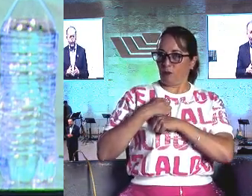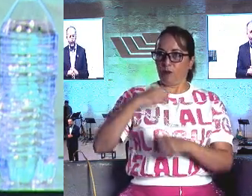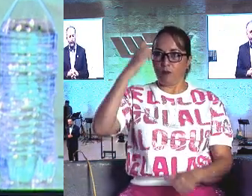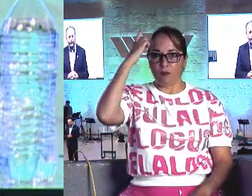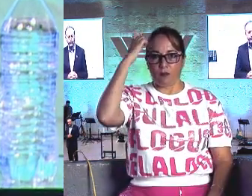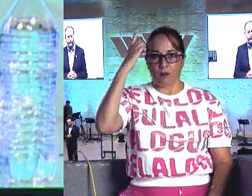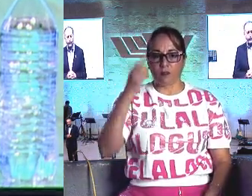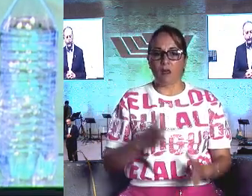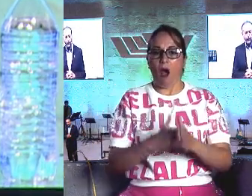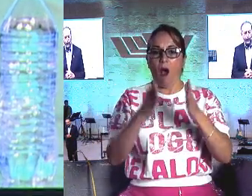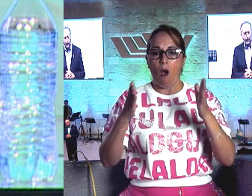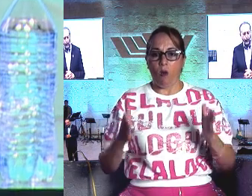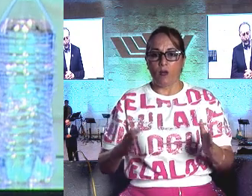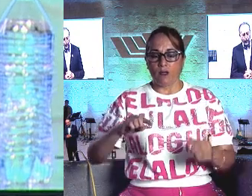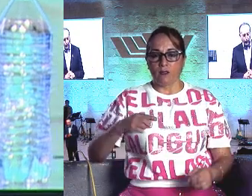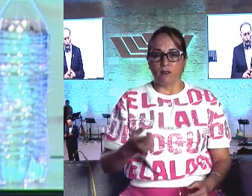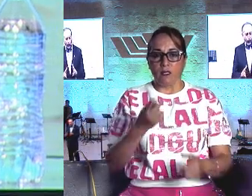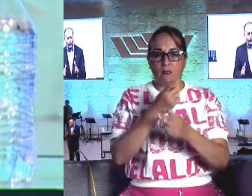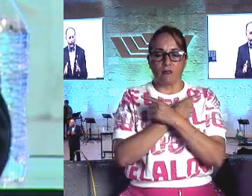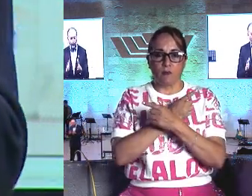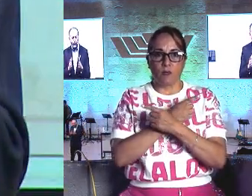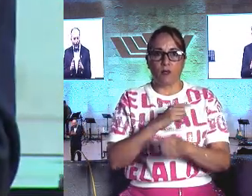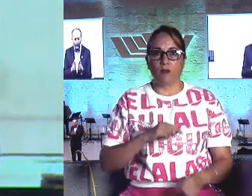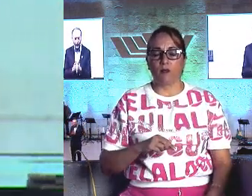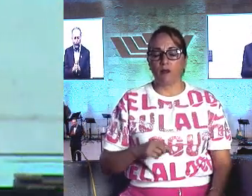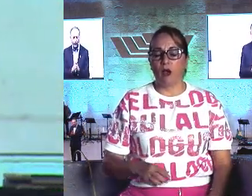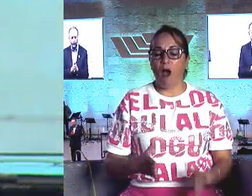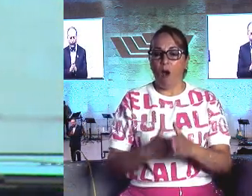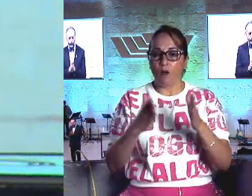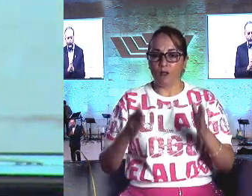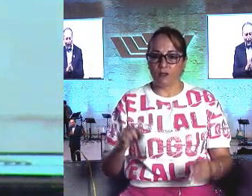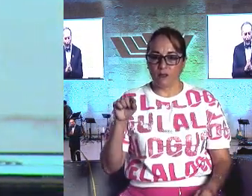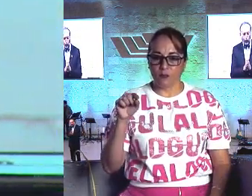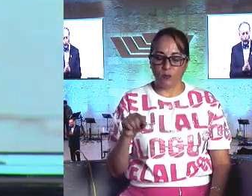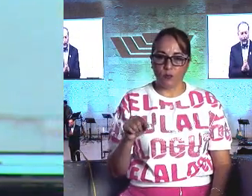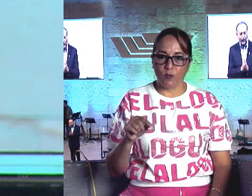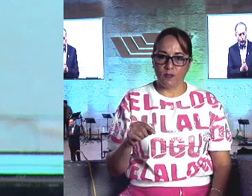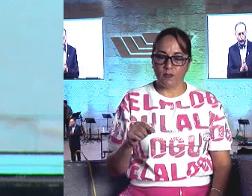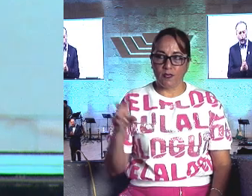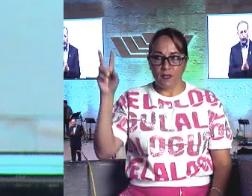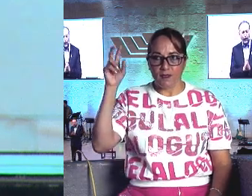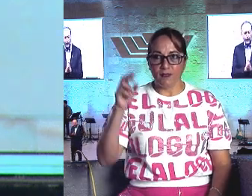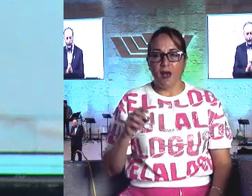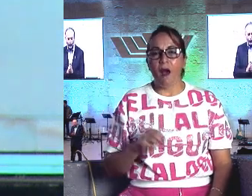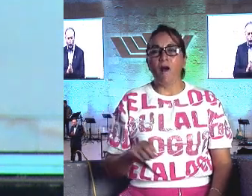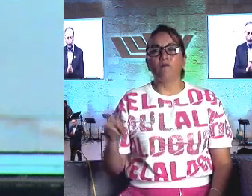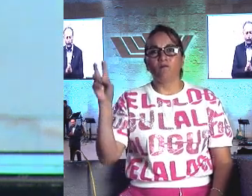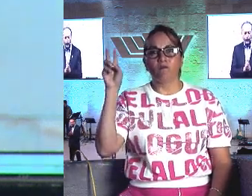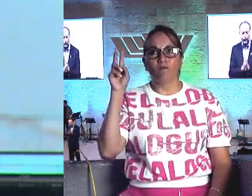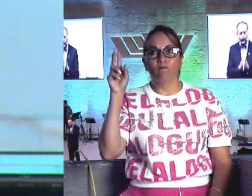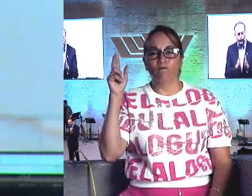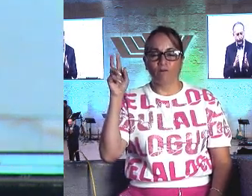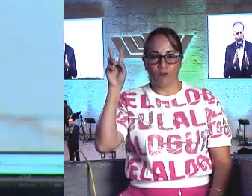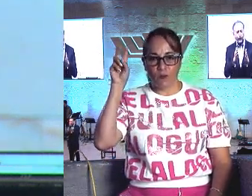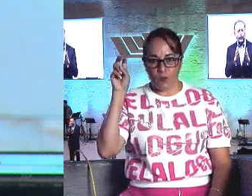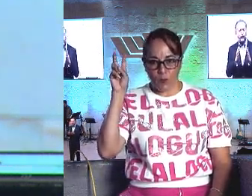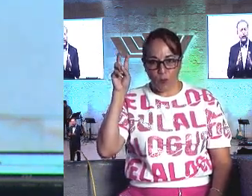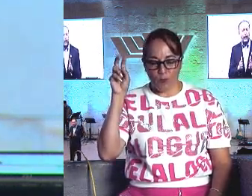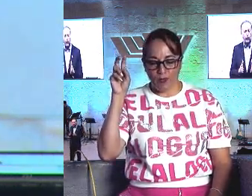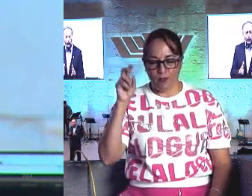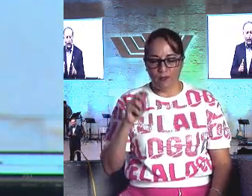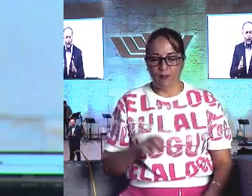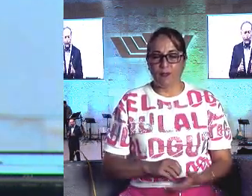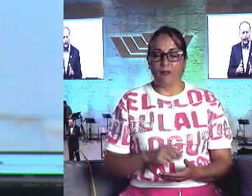disciplinada. Si tú vas a ser parte de la novia del Cordero, Él quiere que tú estés